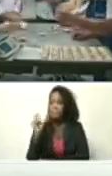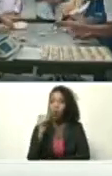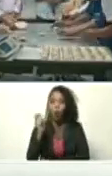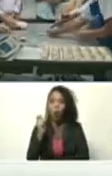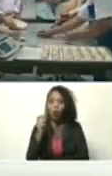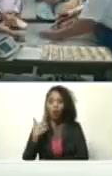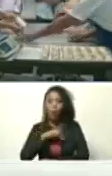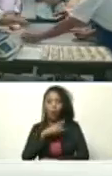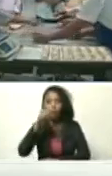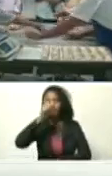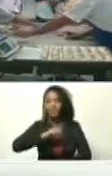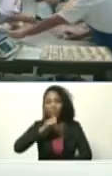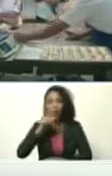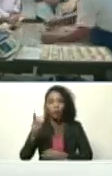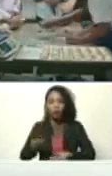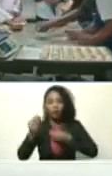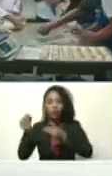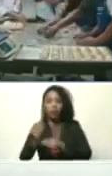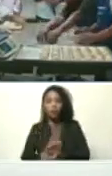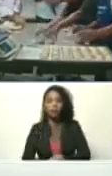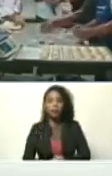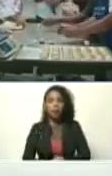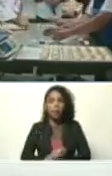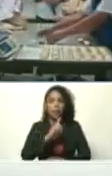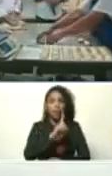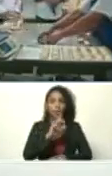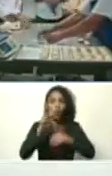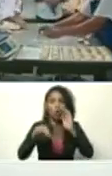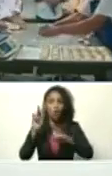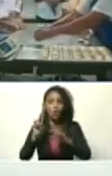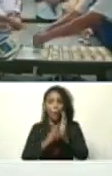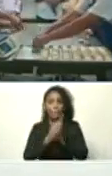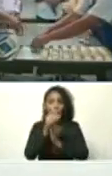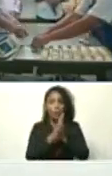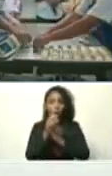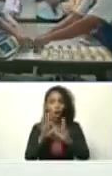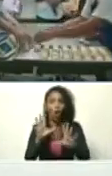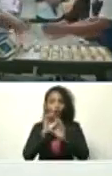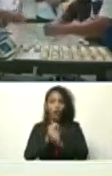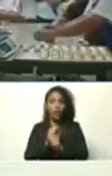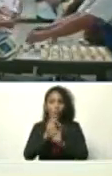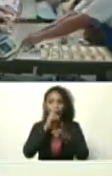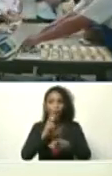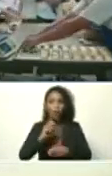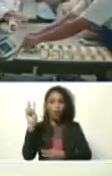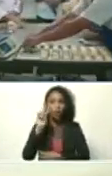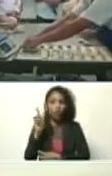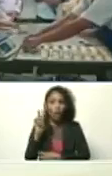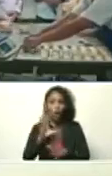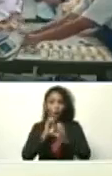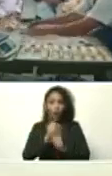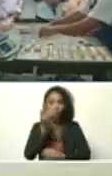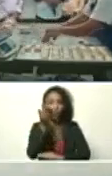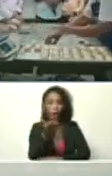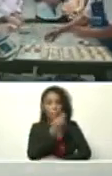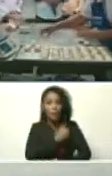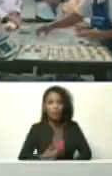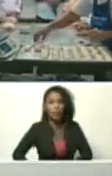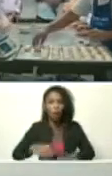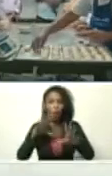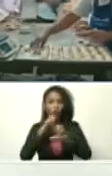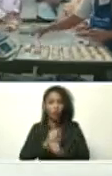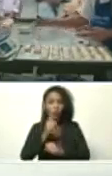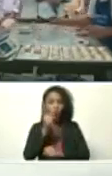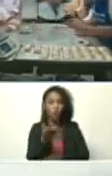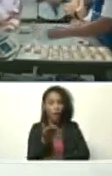están recibiendo estos 112 emprendedores que confiaron en el Banco de Venezuela, confiaron en usted, presidente, confiaron en el